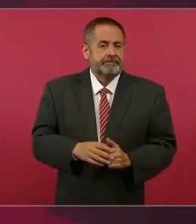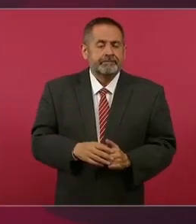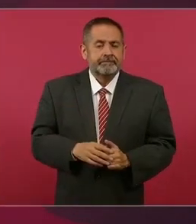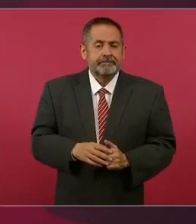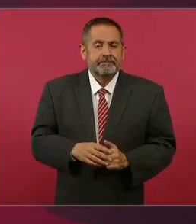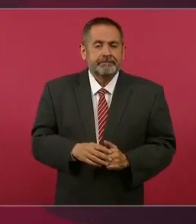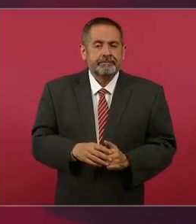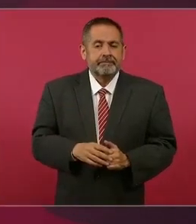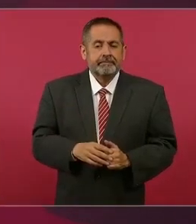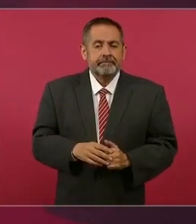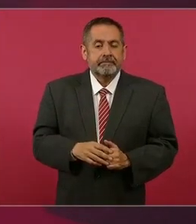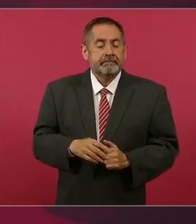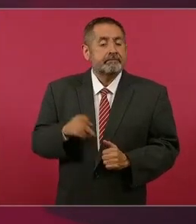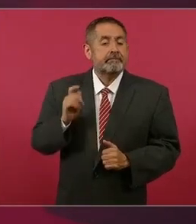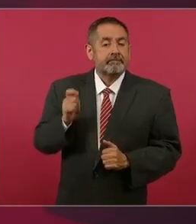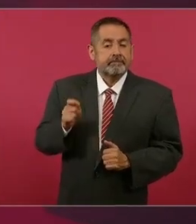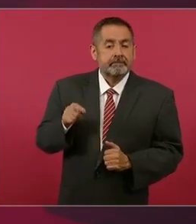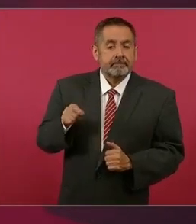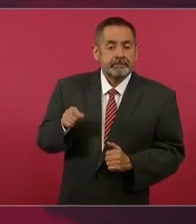que va a haber